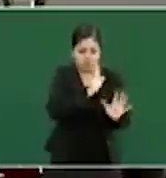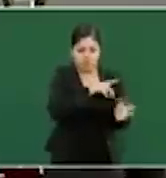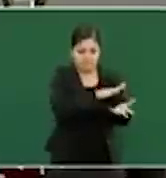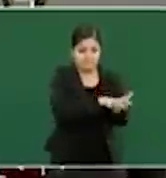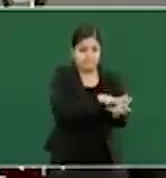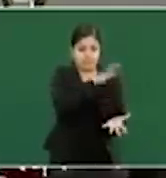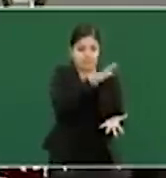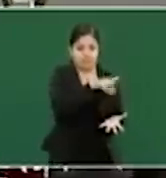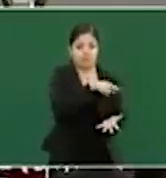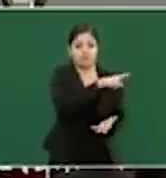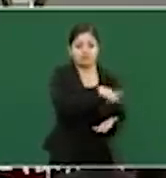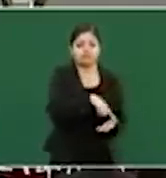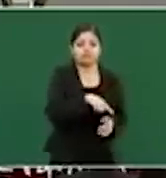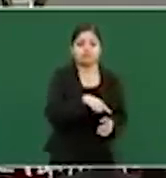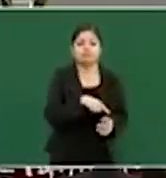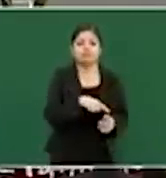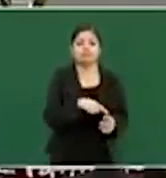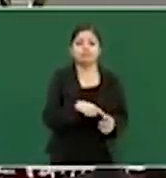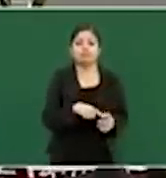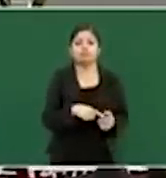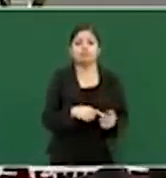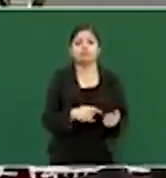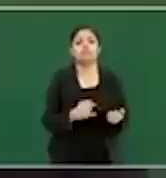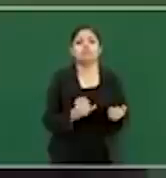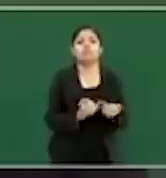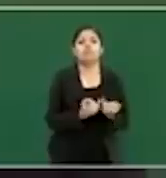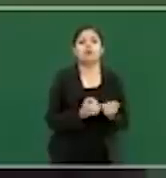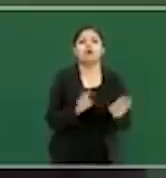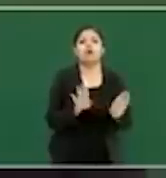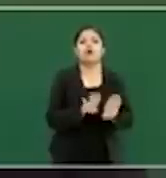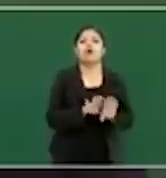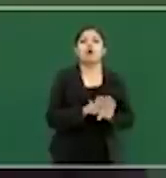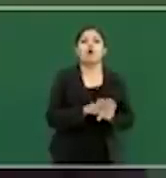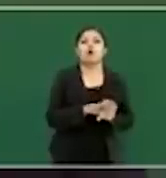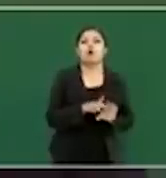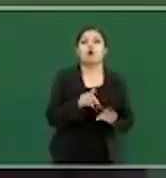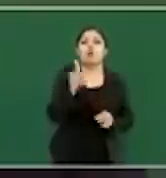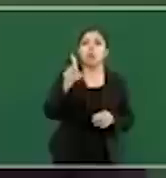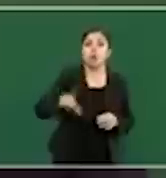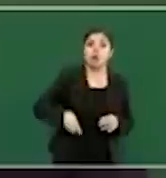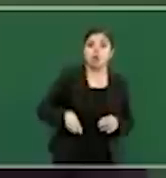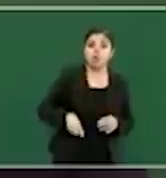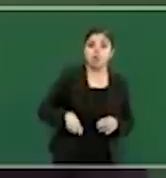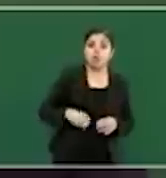a aplaudir, a quemar incienso al gobierno